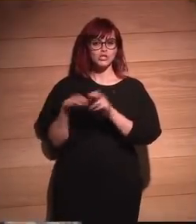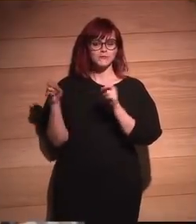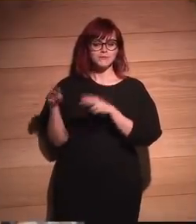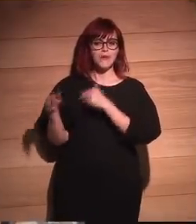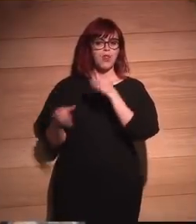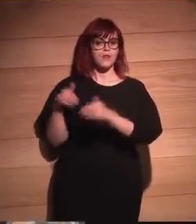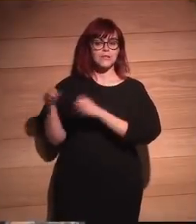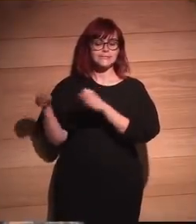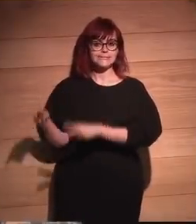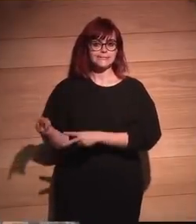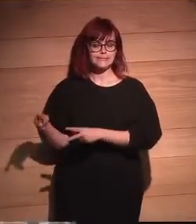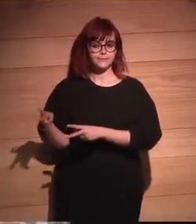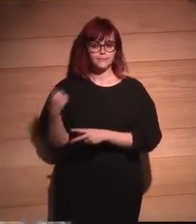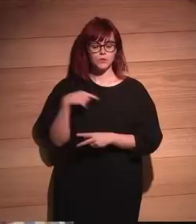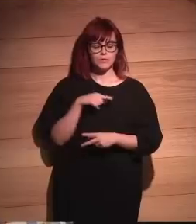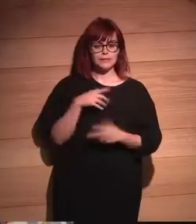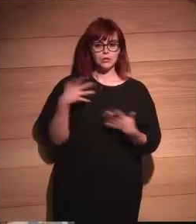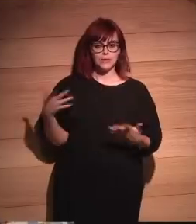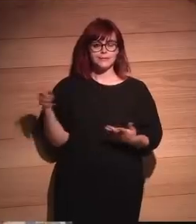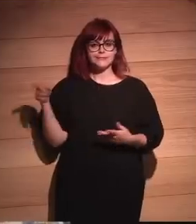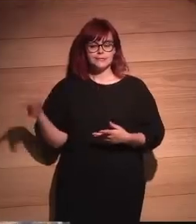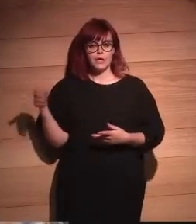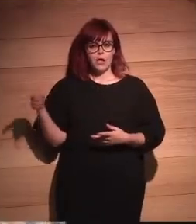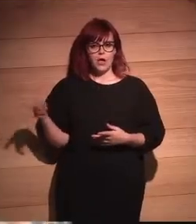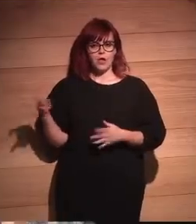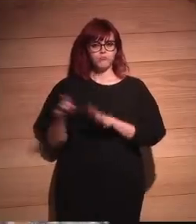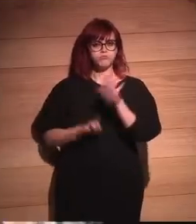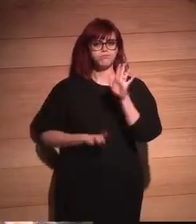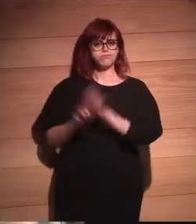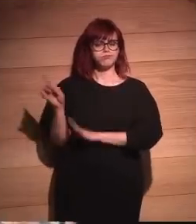inclino por pensar que los sistemas,